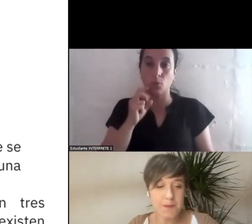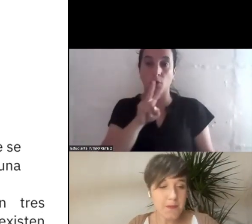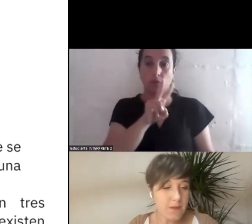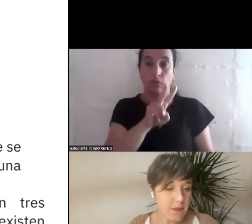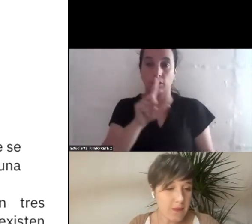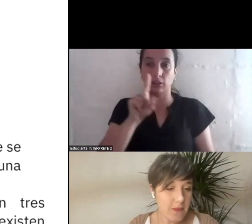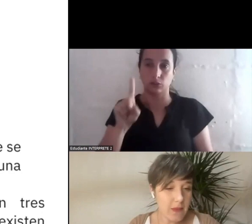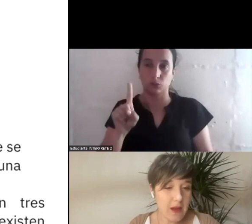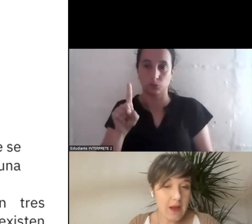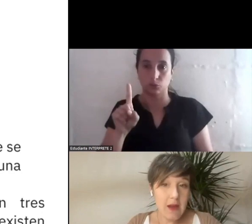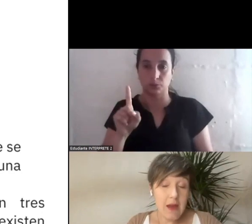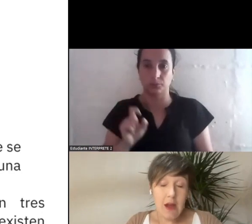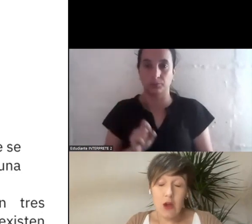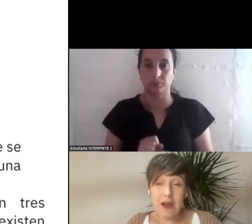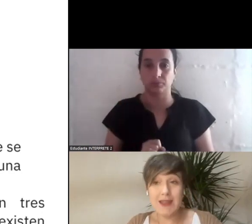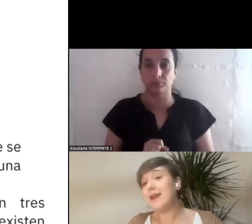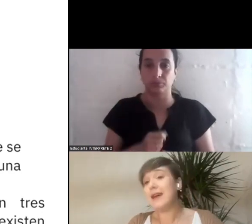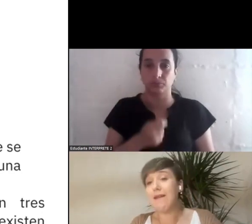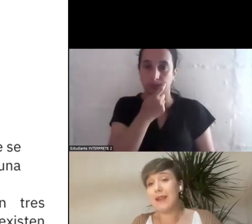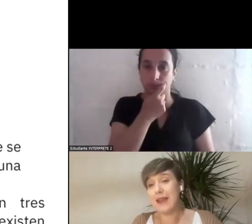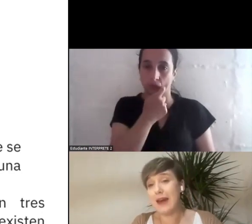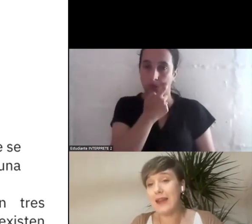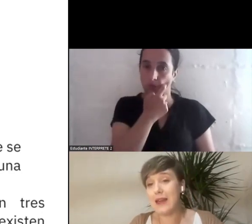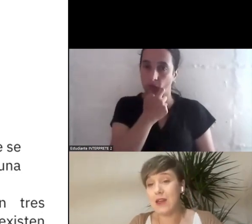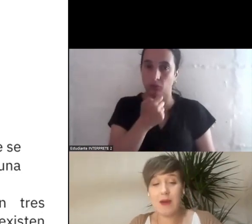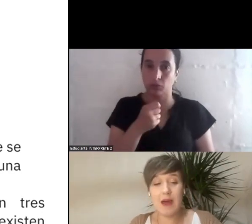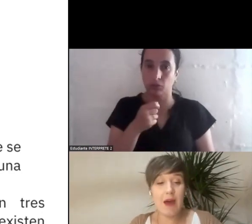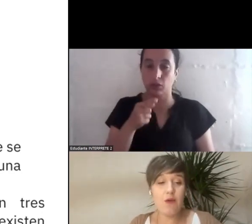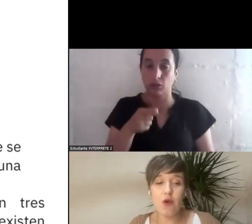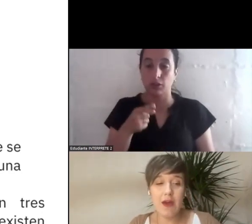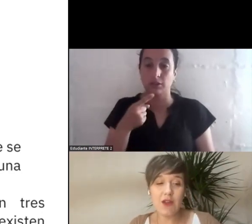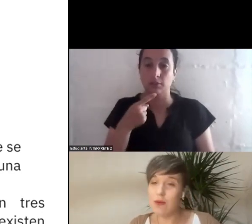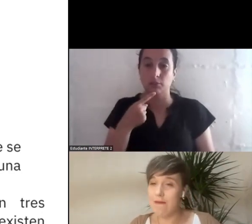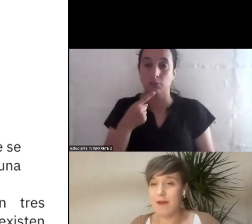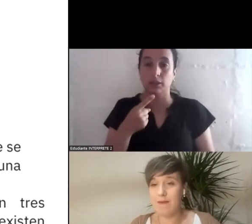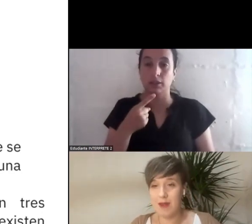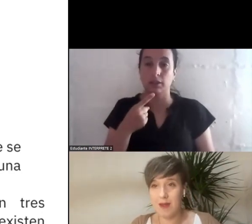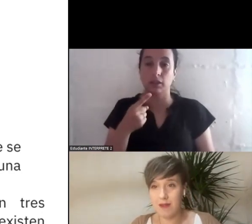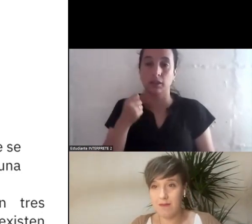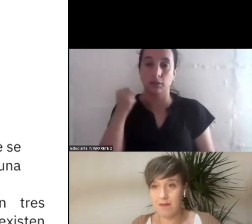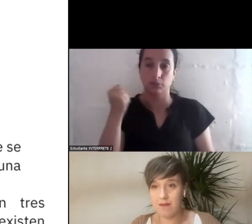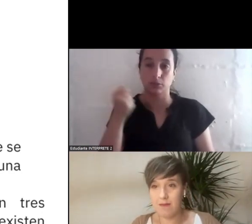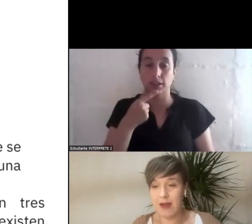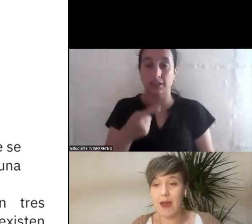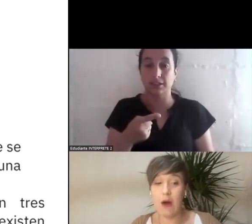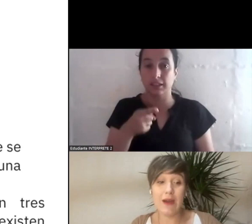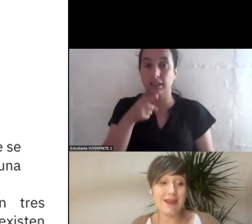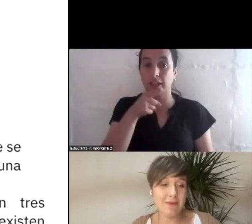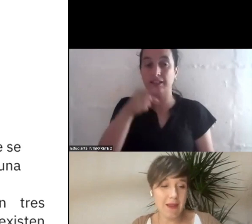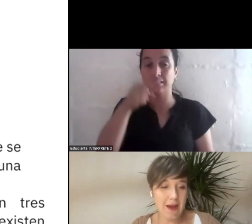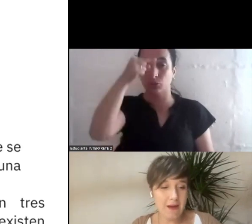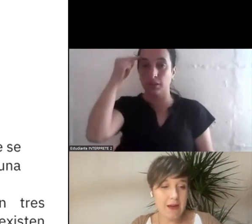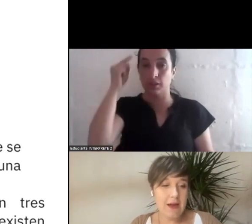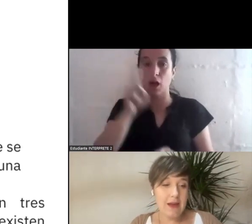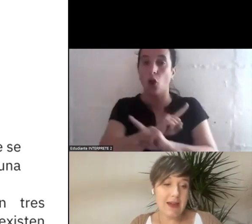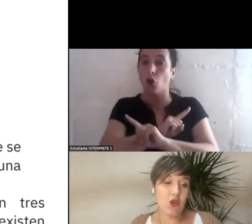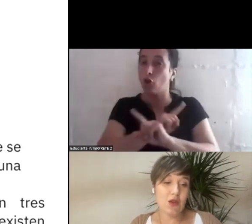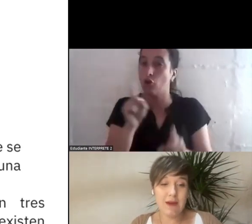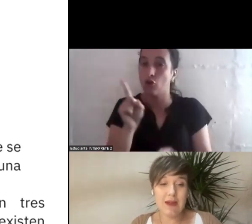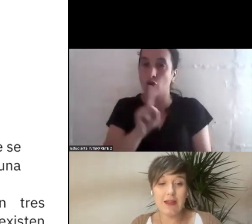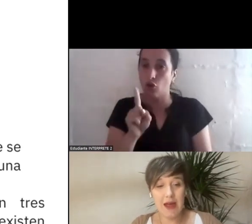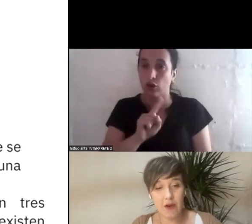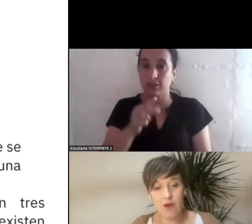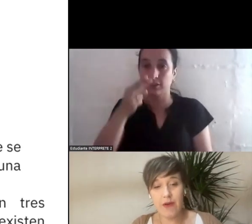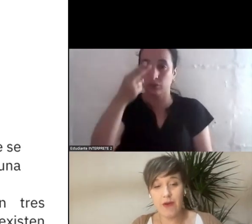21. Lo que sí cabe destacar es que el síndrome de Down no es una enfermedad, ¿vale? Aunque sí es verdad que